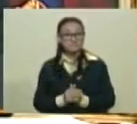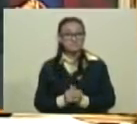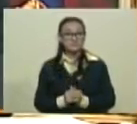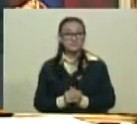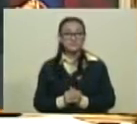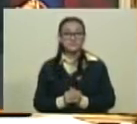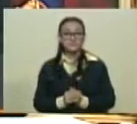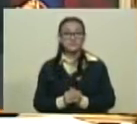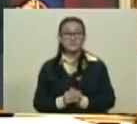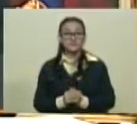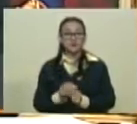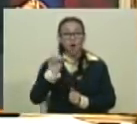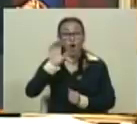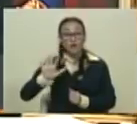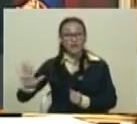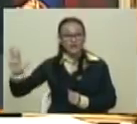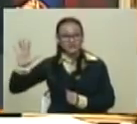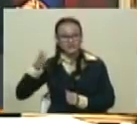en el oriente.